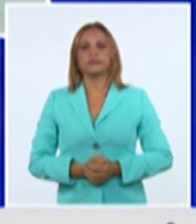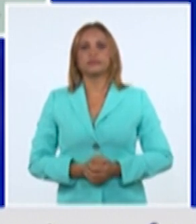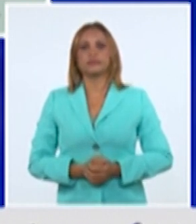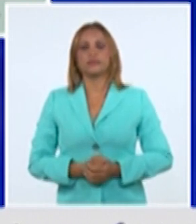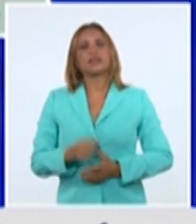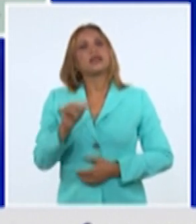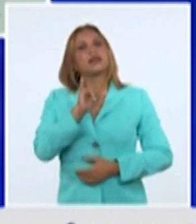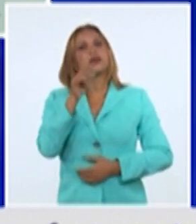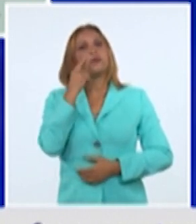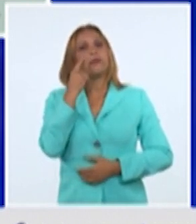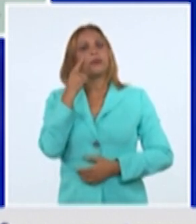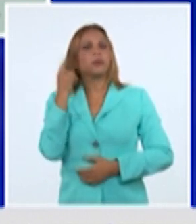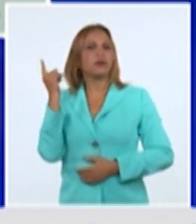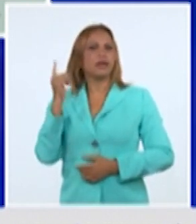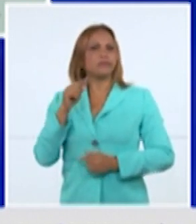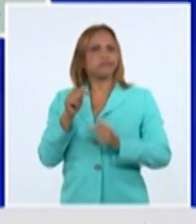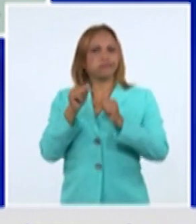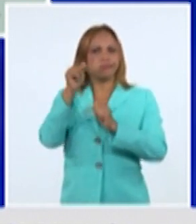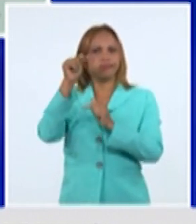también que de los